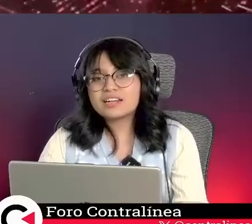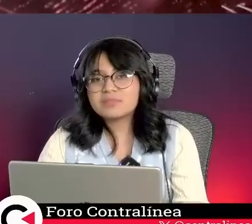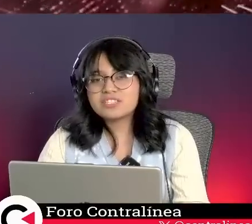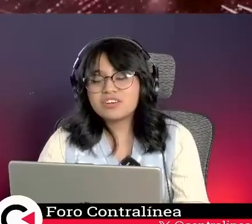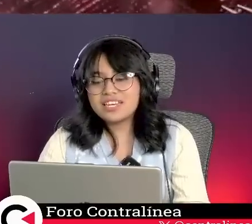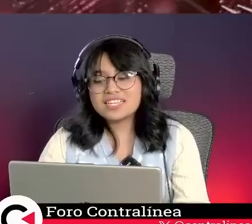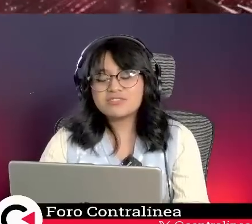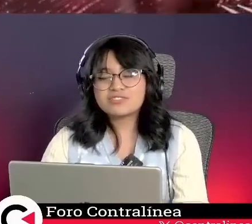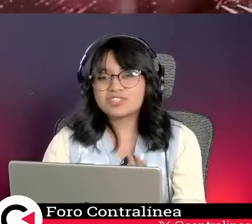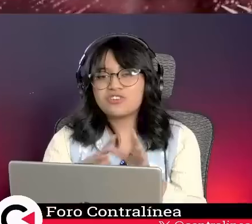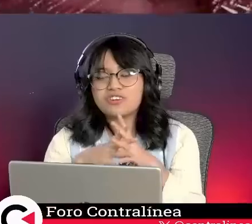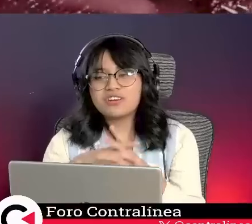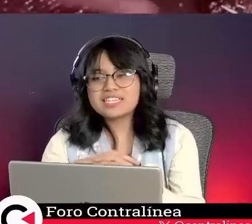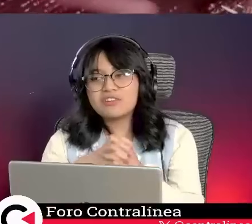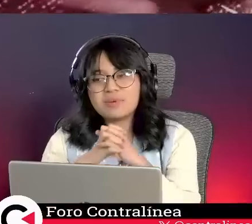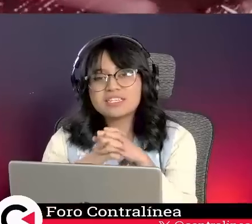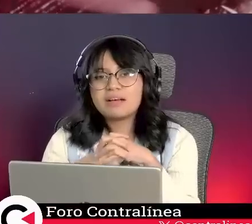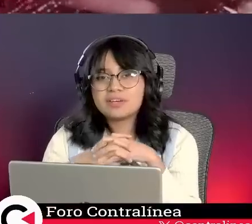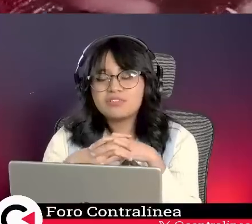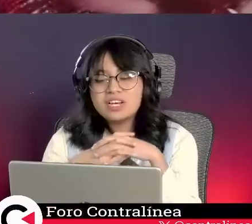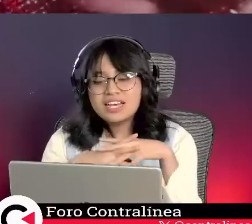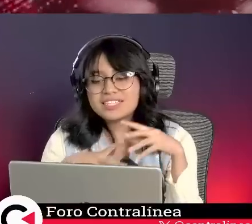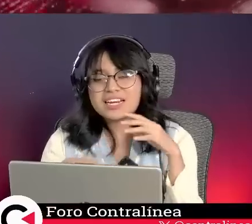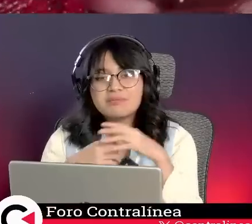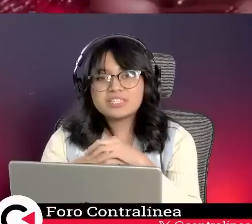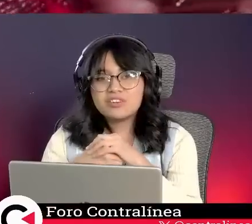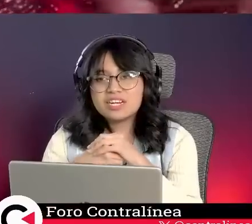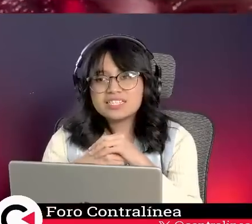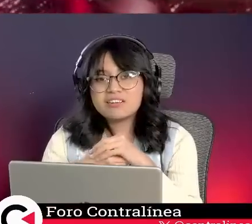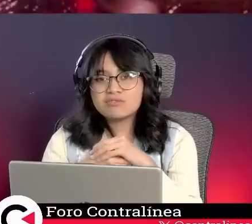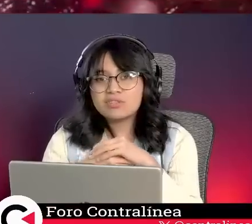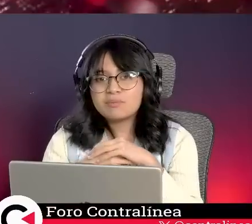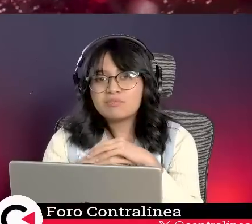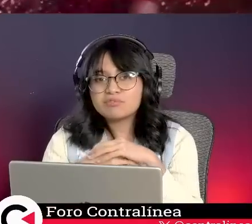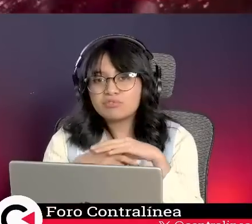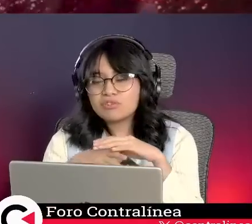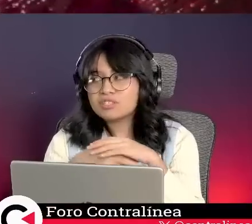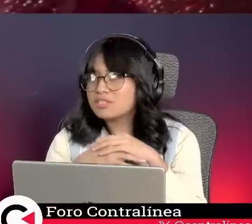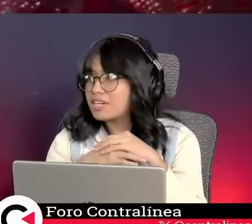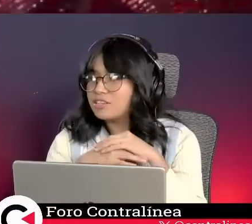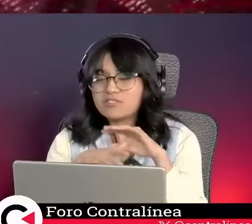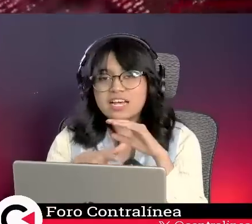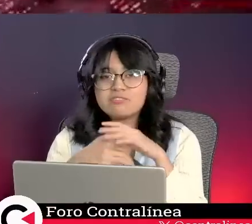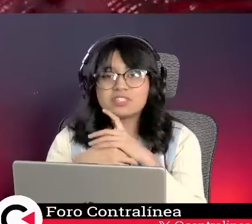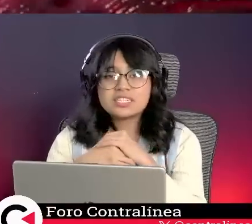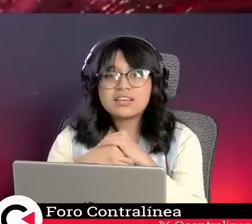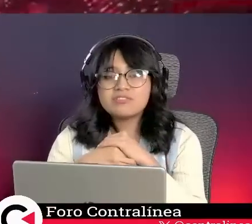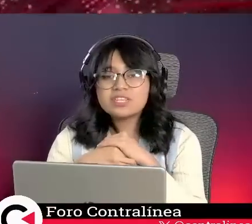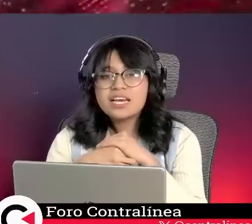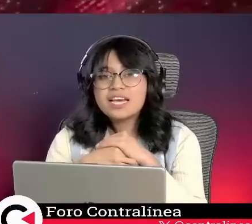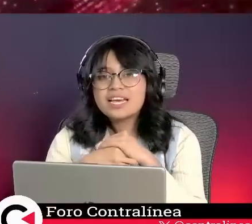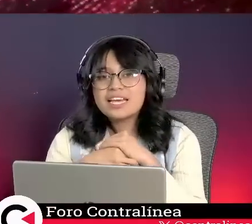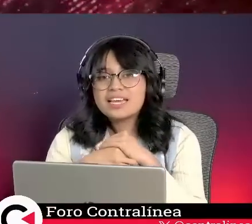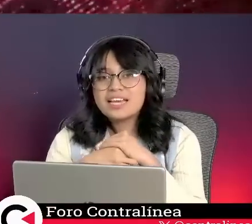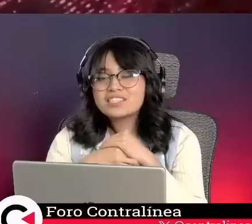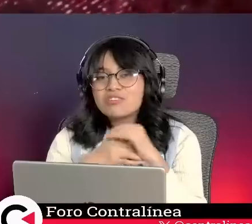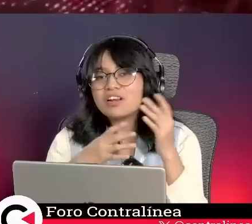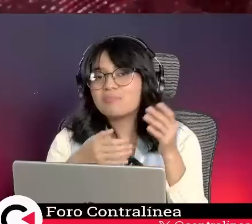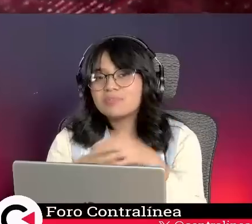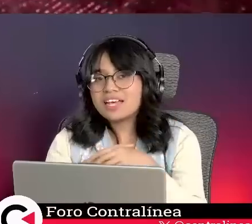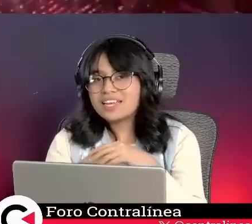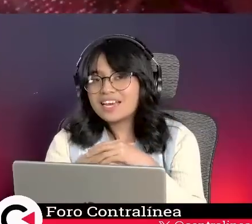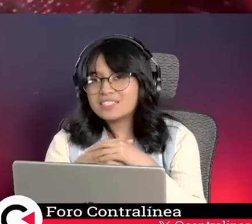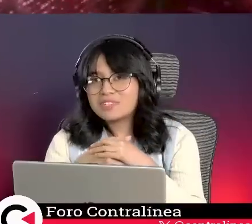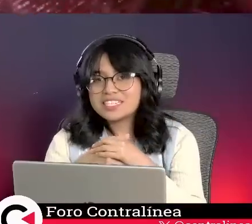solo la revisión, y esto yo creo que es lo más grave, ¿no? Esta revisión es de los últimos 3 años, y es